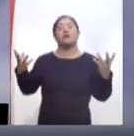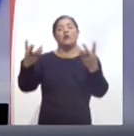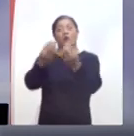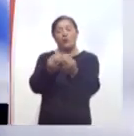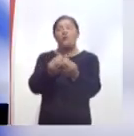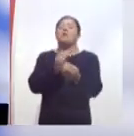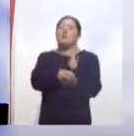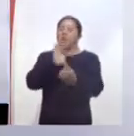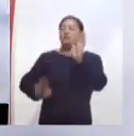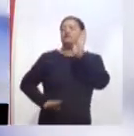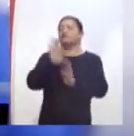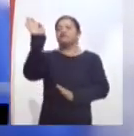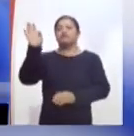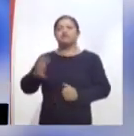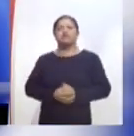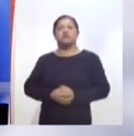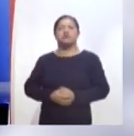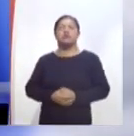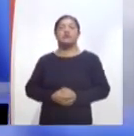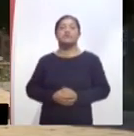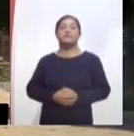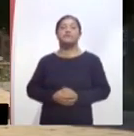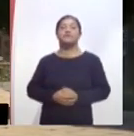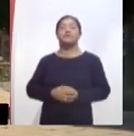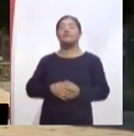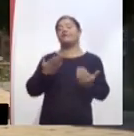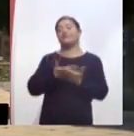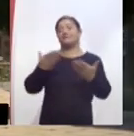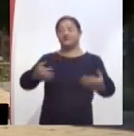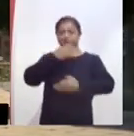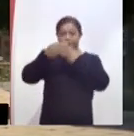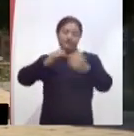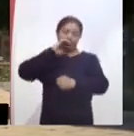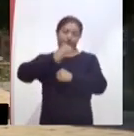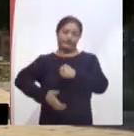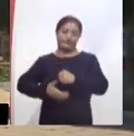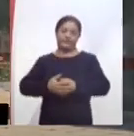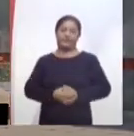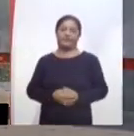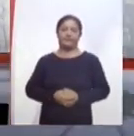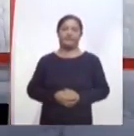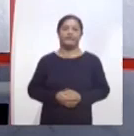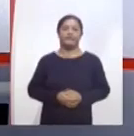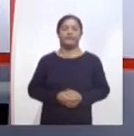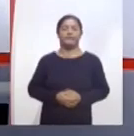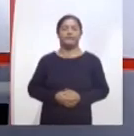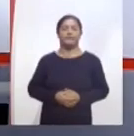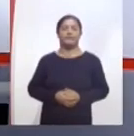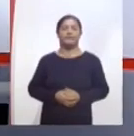la contingencia. Con información de redacción, Ahora Noticias.